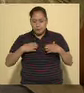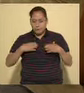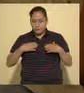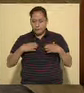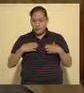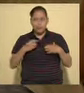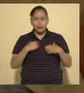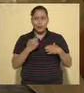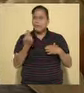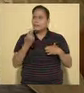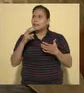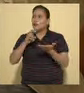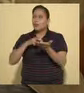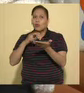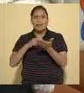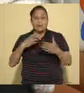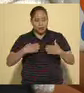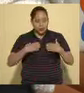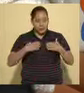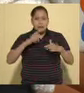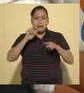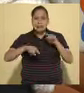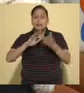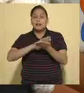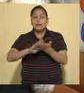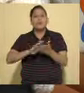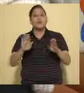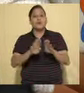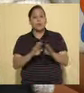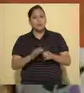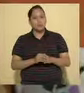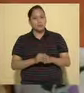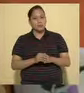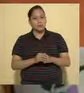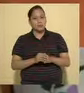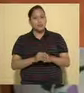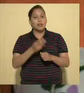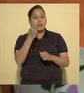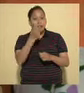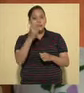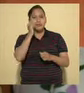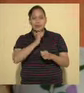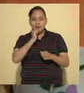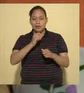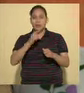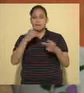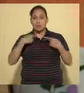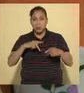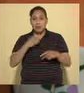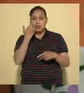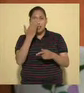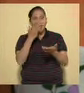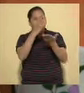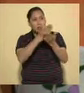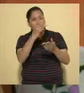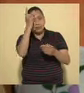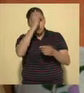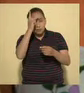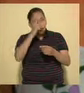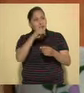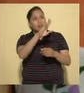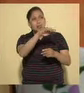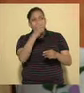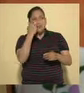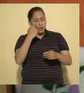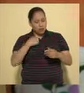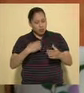por ejemplo, ¿cómo la puedo eliminar? Porque esas son un montón de técnicas que la gente que quiere ir conociendo esto